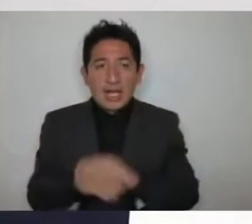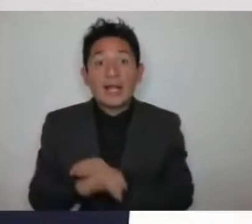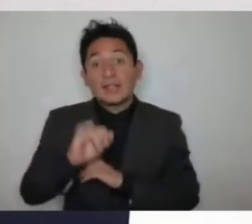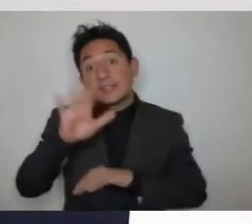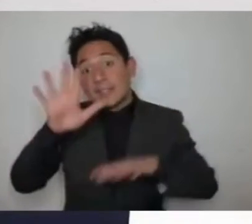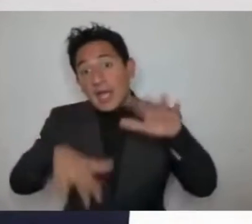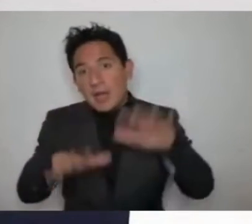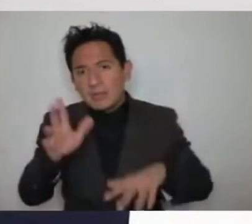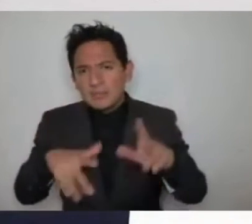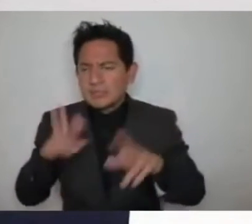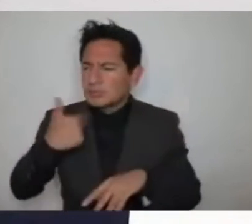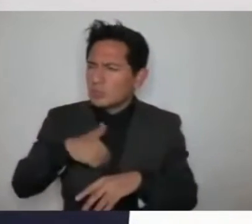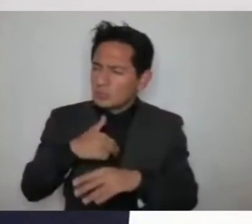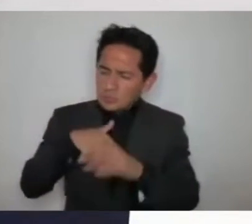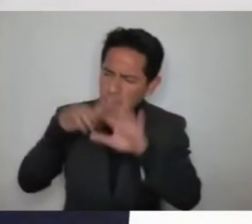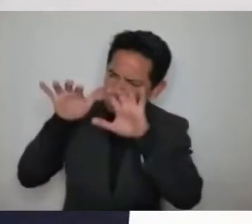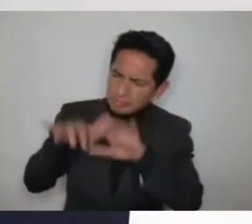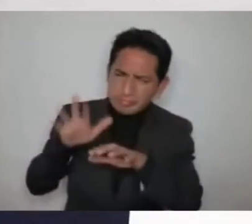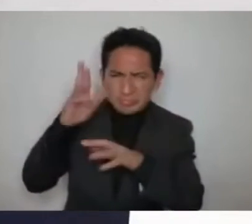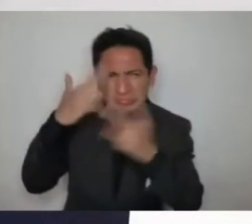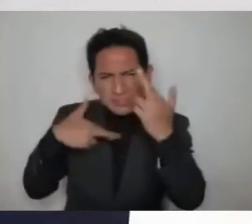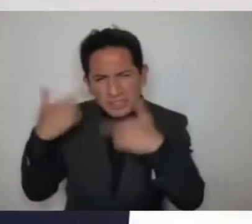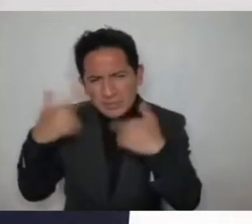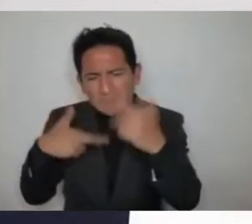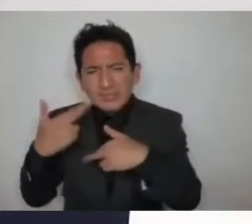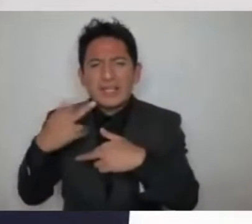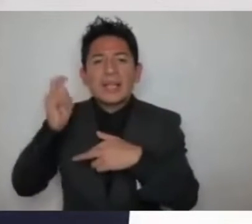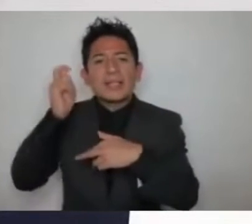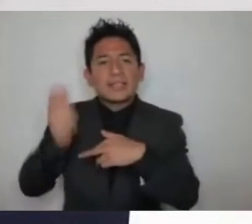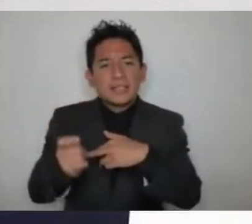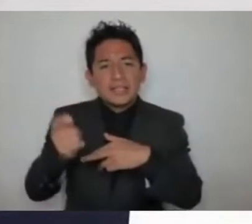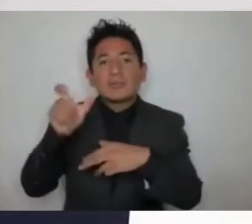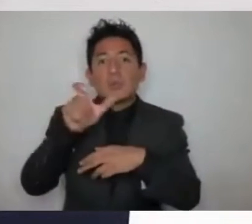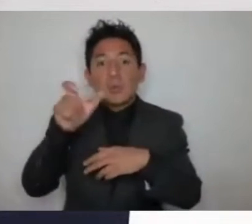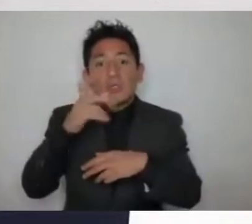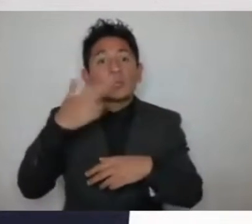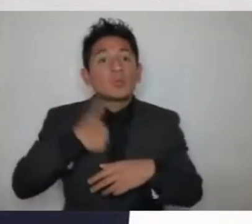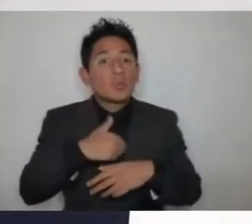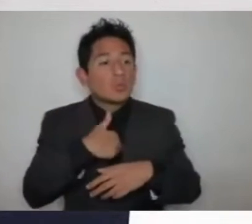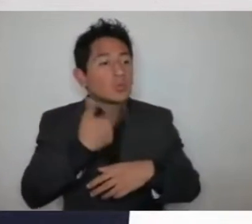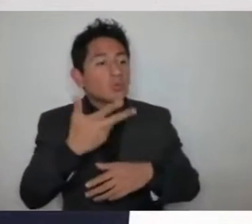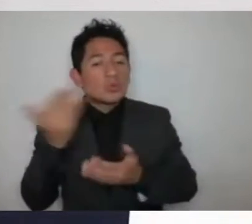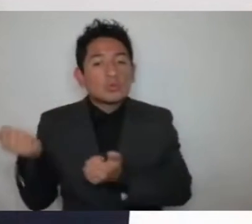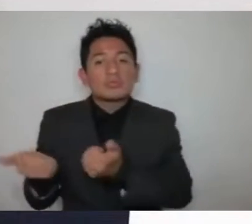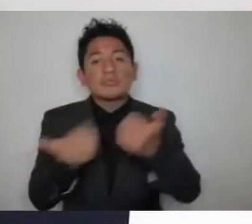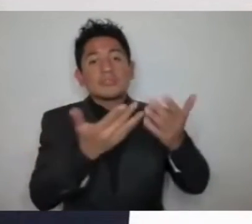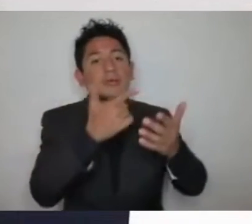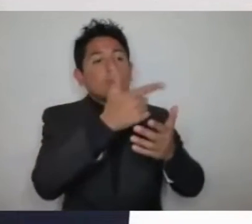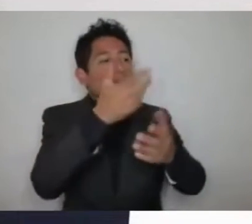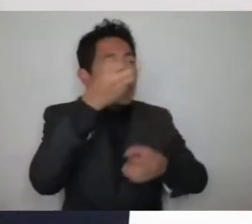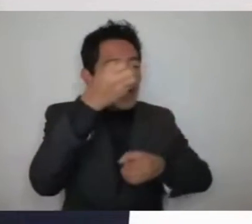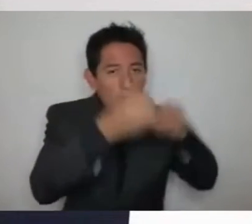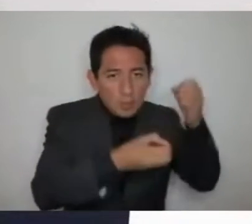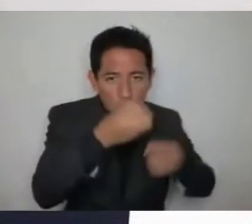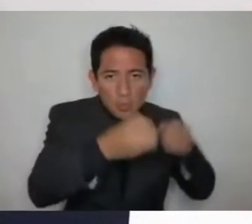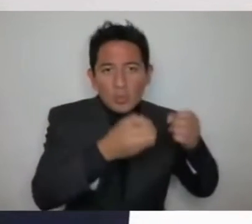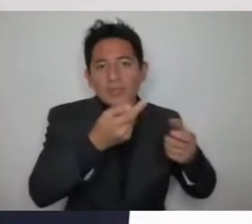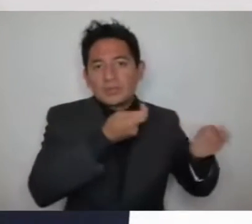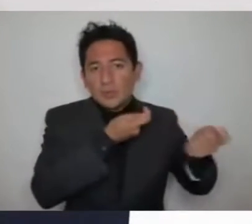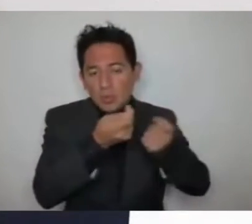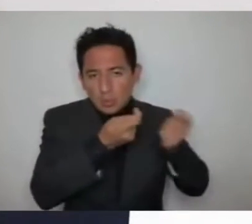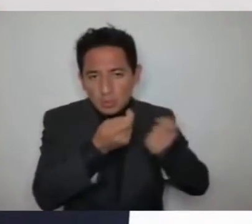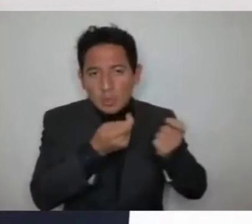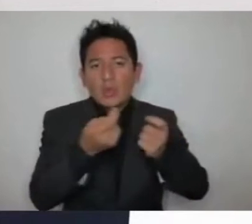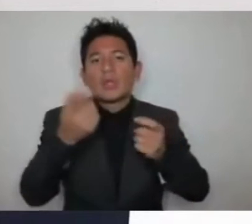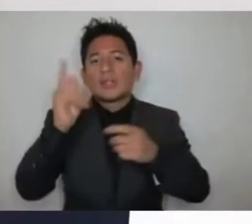hablar de un análisis que puede ser referido ante el juez de control que haga eh ver como la tortura en conjunto con otros